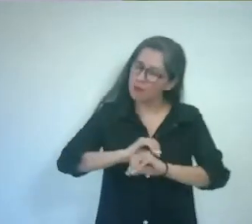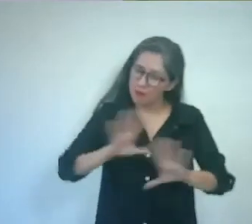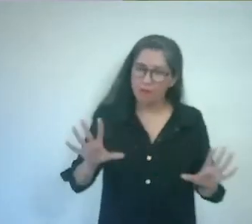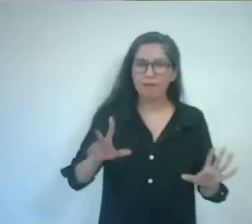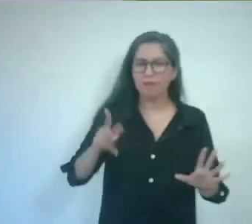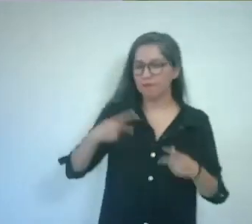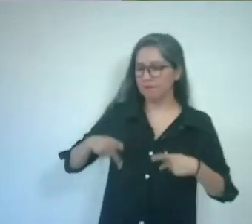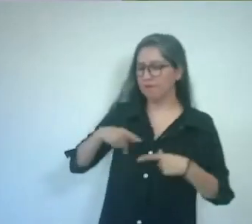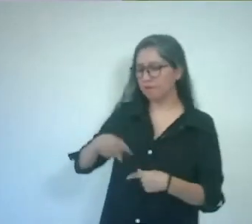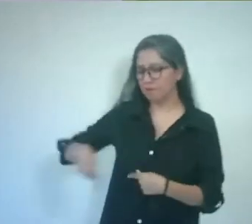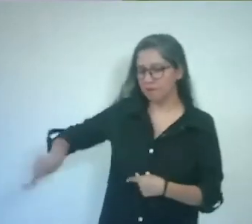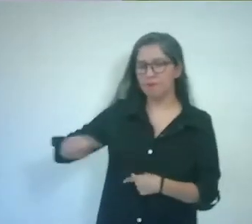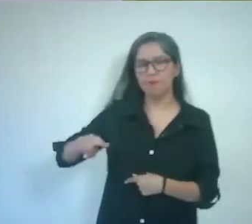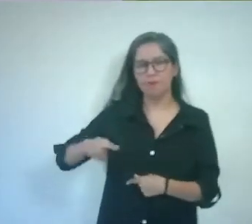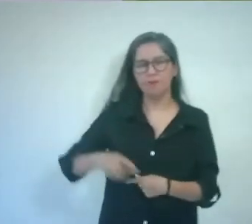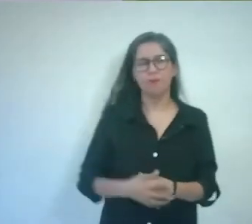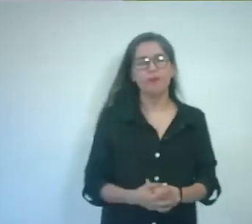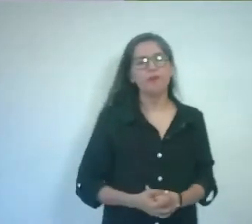la ciudadanía.